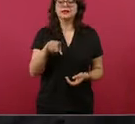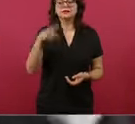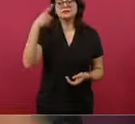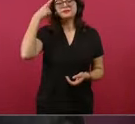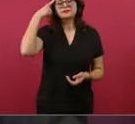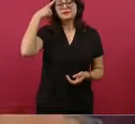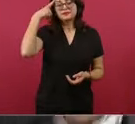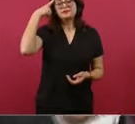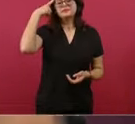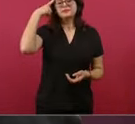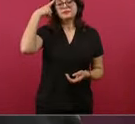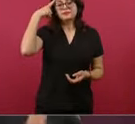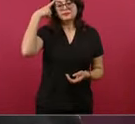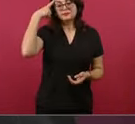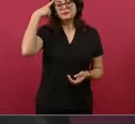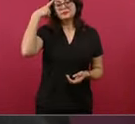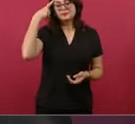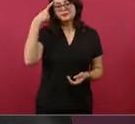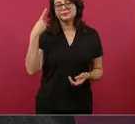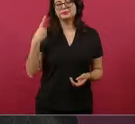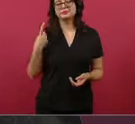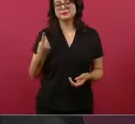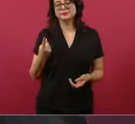porque no